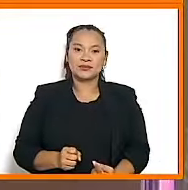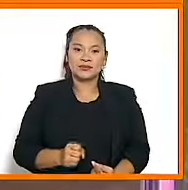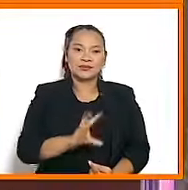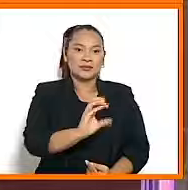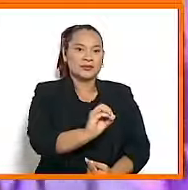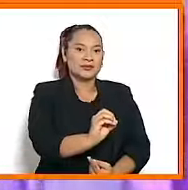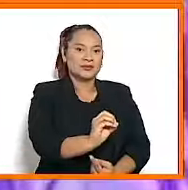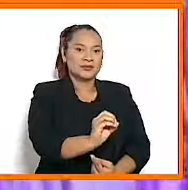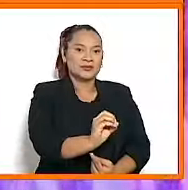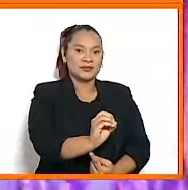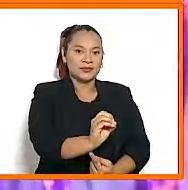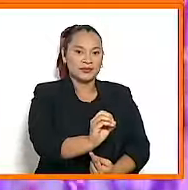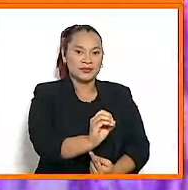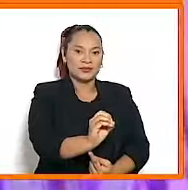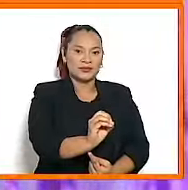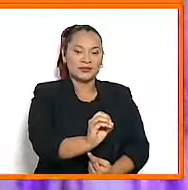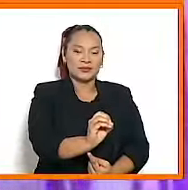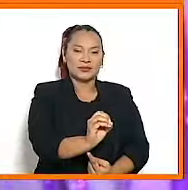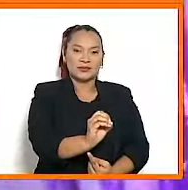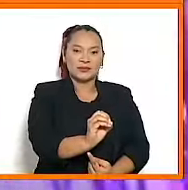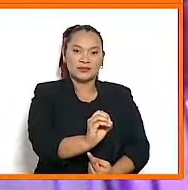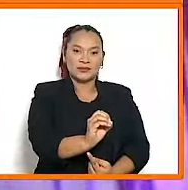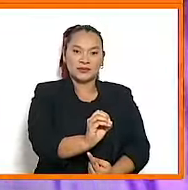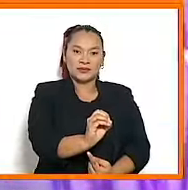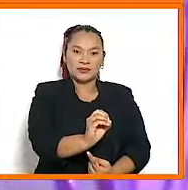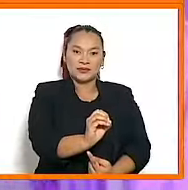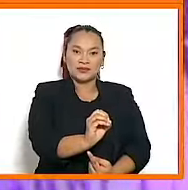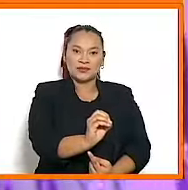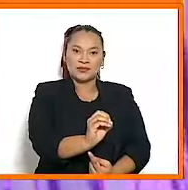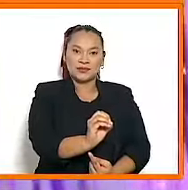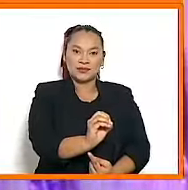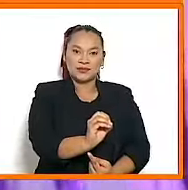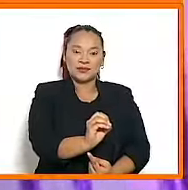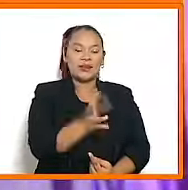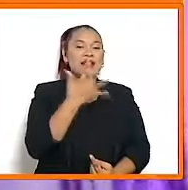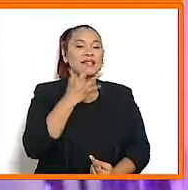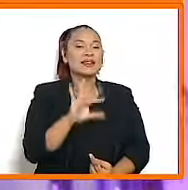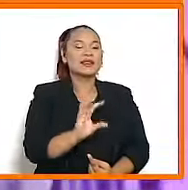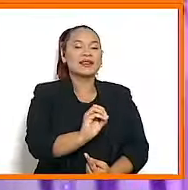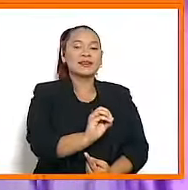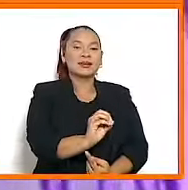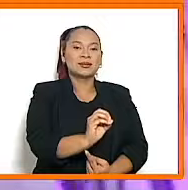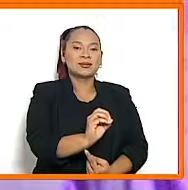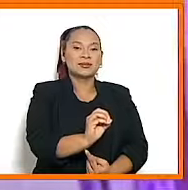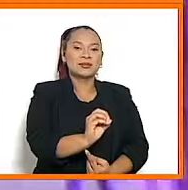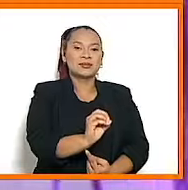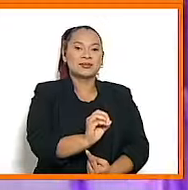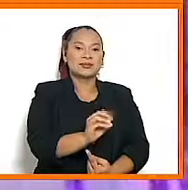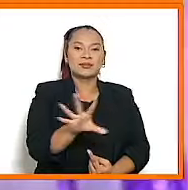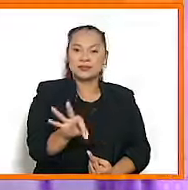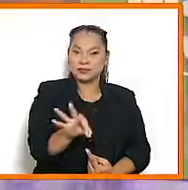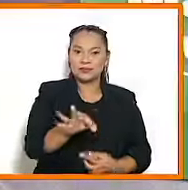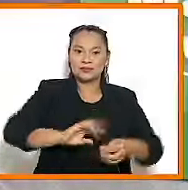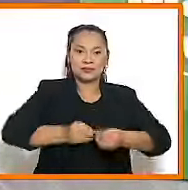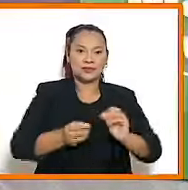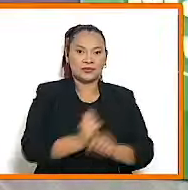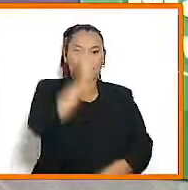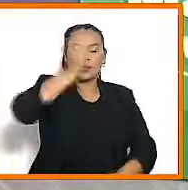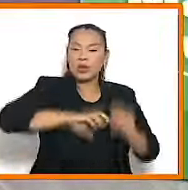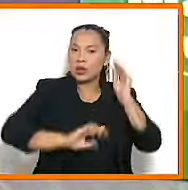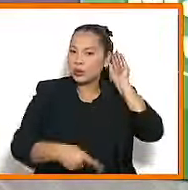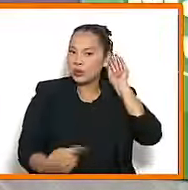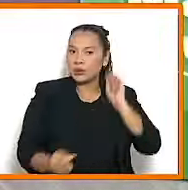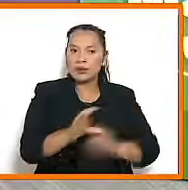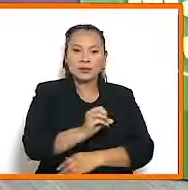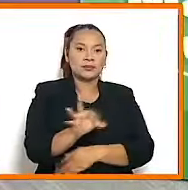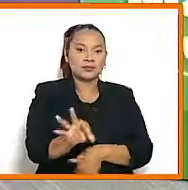0. Segundo dígito seleccionado. Y este es suerte. Porque este es el 9, el número favorecido 09 con